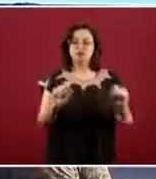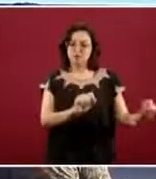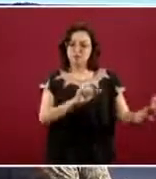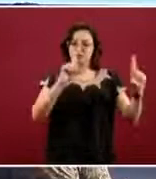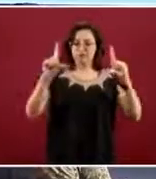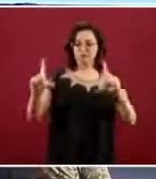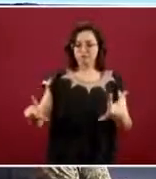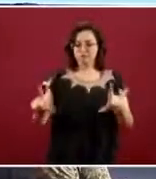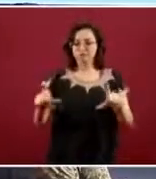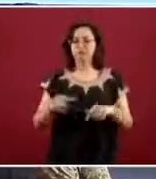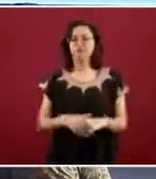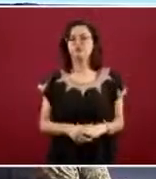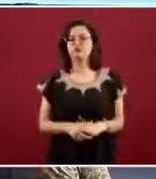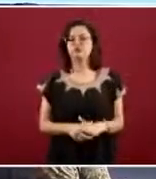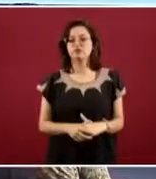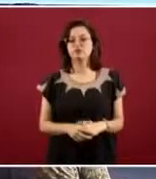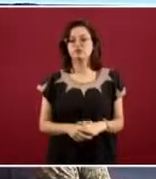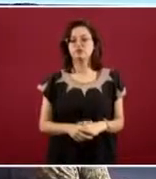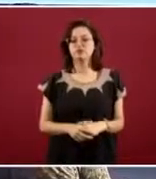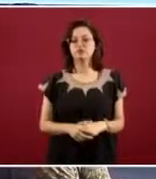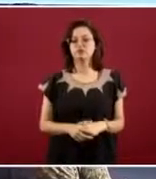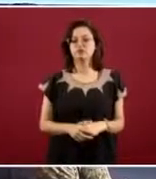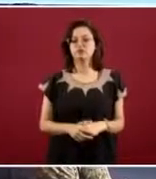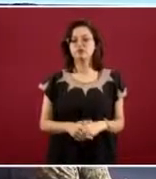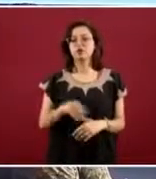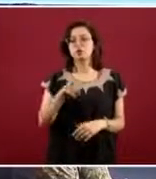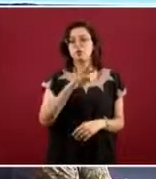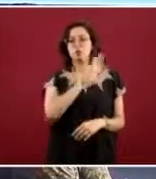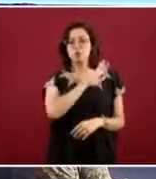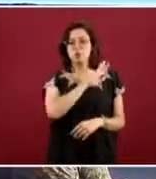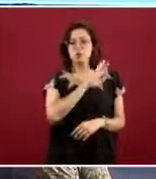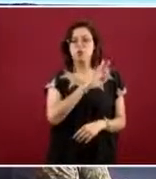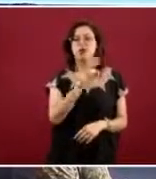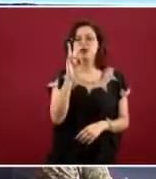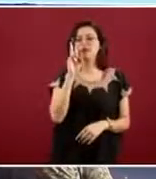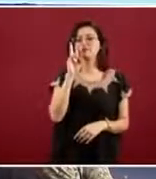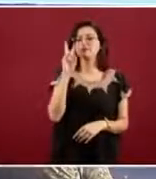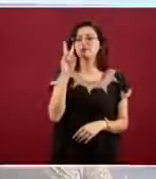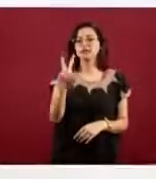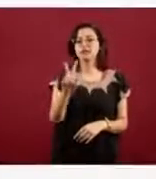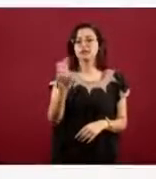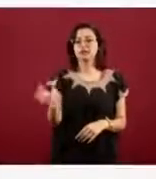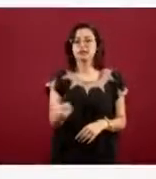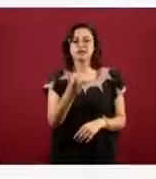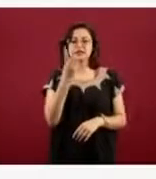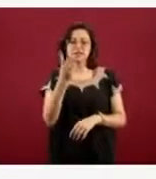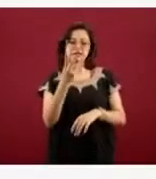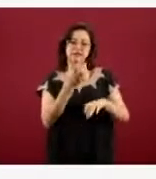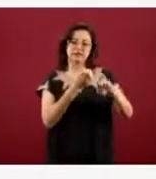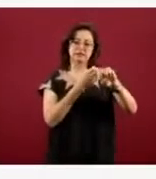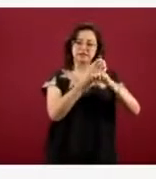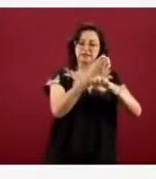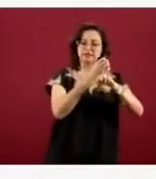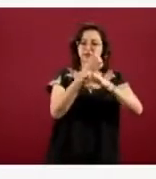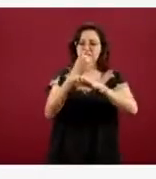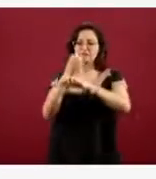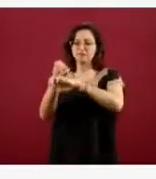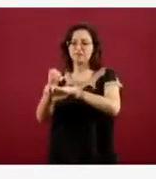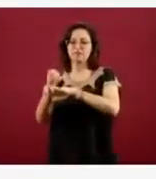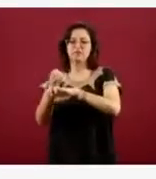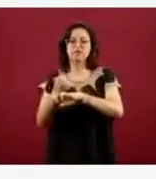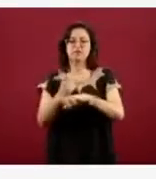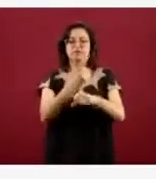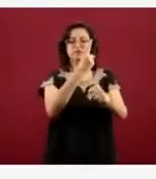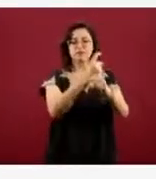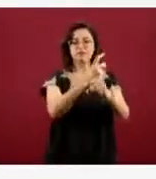por tasa de incidencia acumulada. Aquí ustedes pueden ver cómo los 3 estados que se encontraban a la cabeza